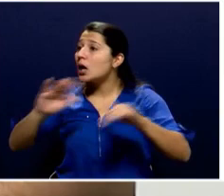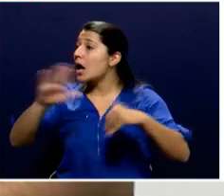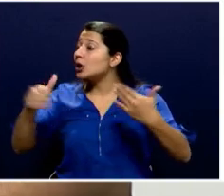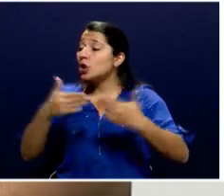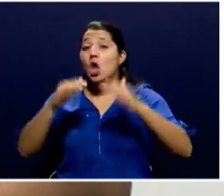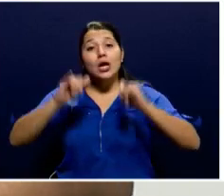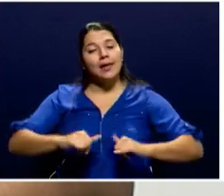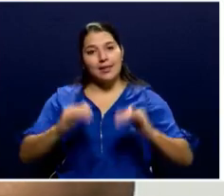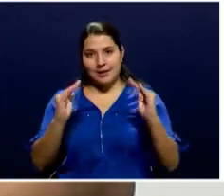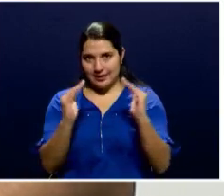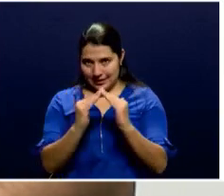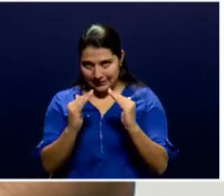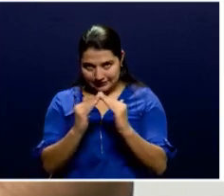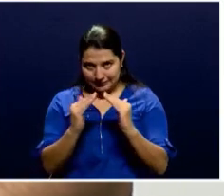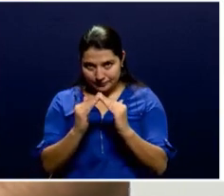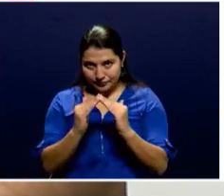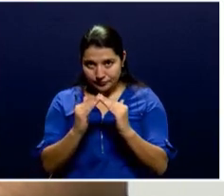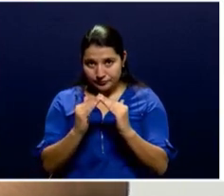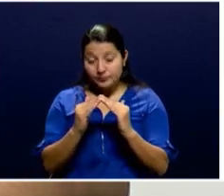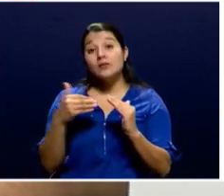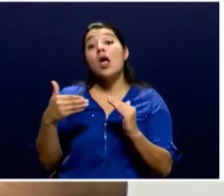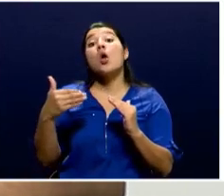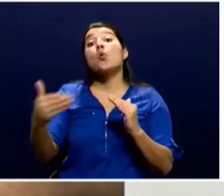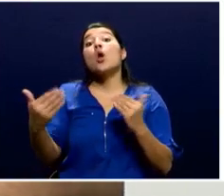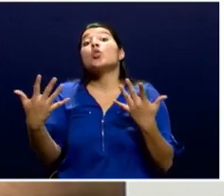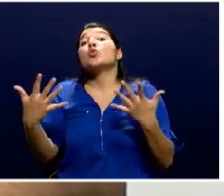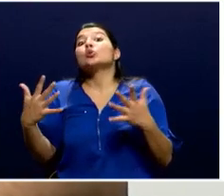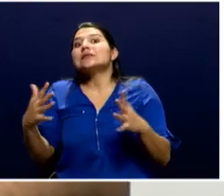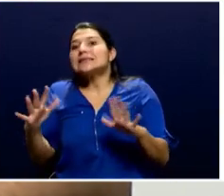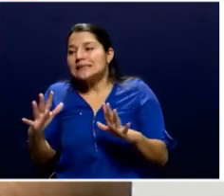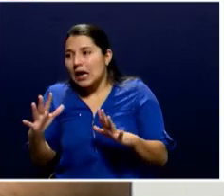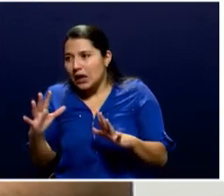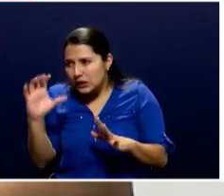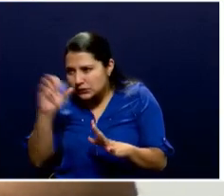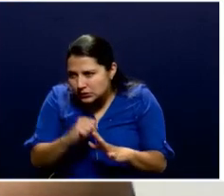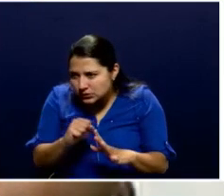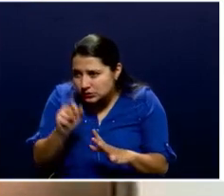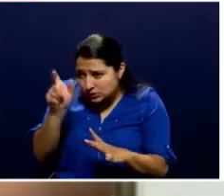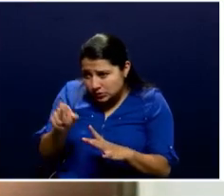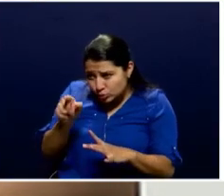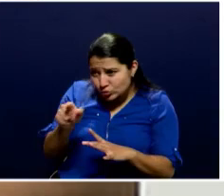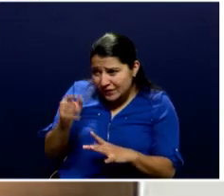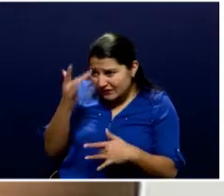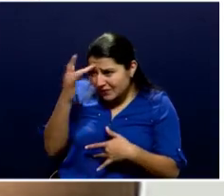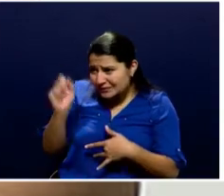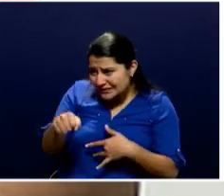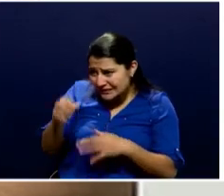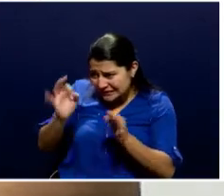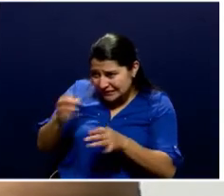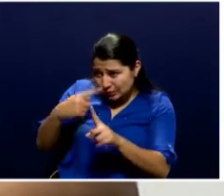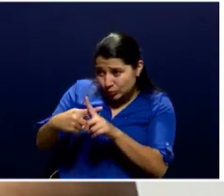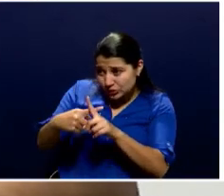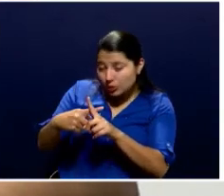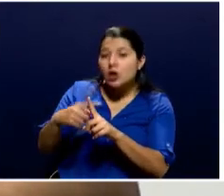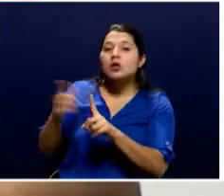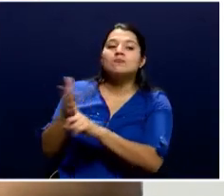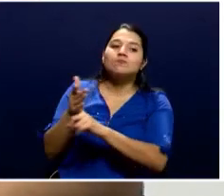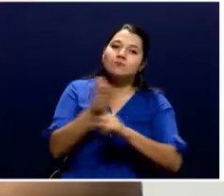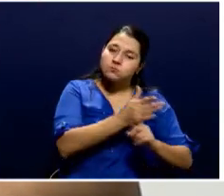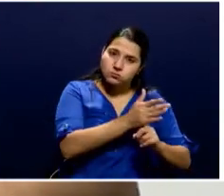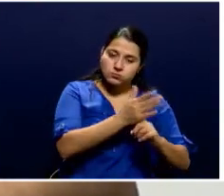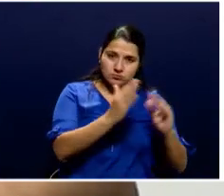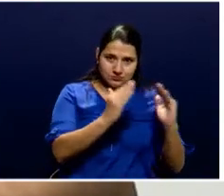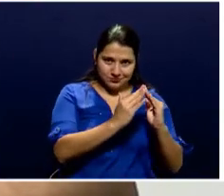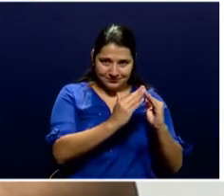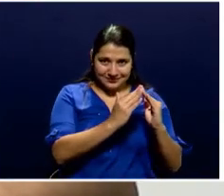a solicitar que se aísle por un periodo de cuarentena, ¿verdad? Y entonces, de esa manera, los fuegos se extinguen